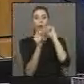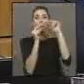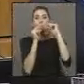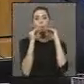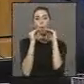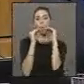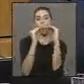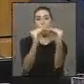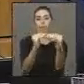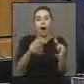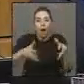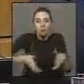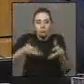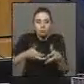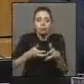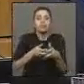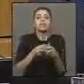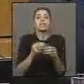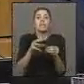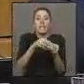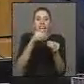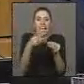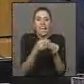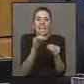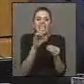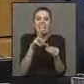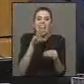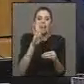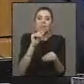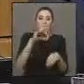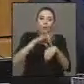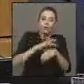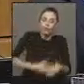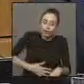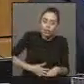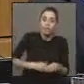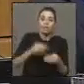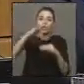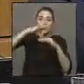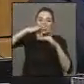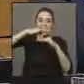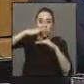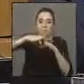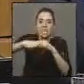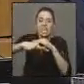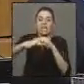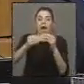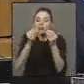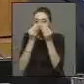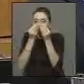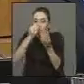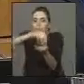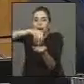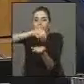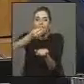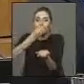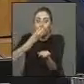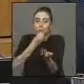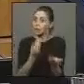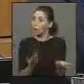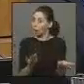uvas, de hortalizas, de hierbas medicinales y aromáticas, semillas, en fin. No es